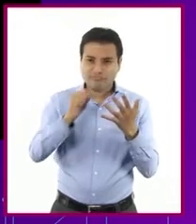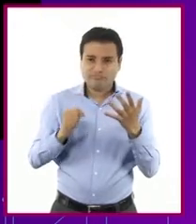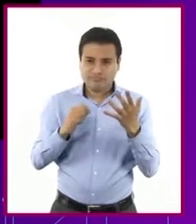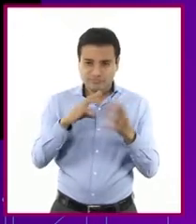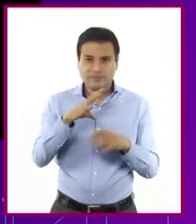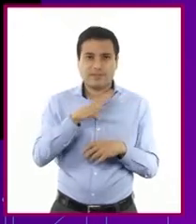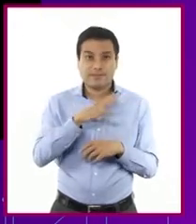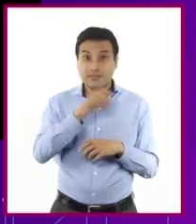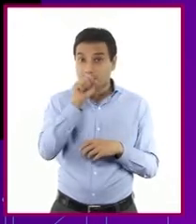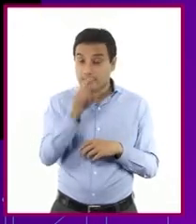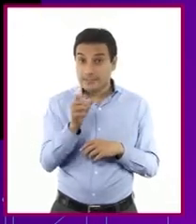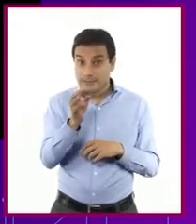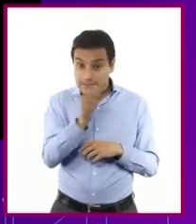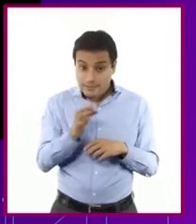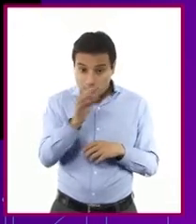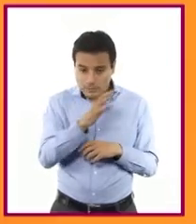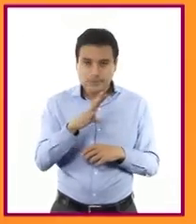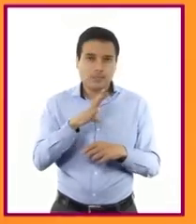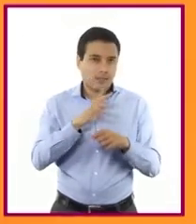por la membrana plasmática.